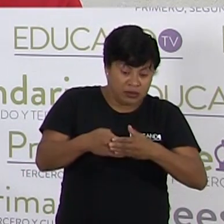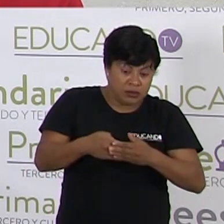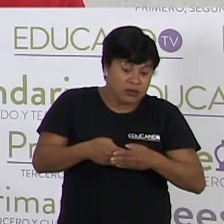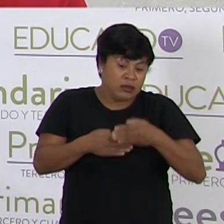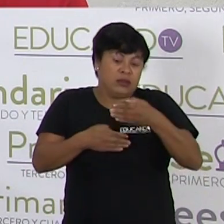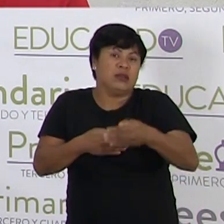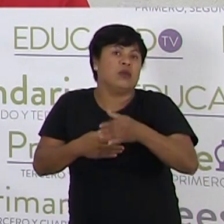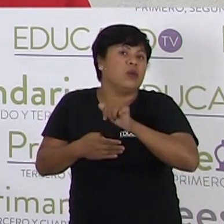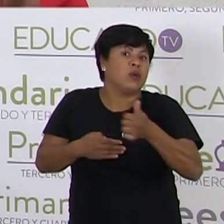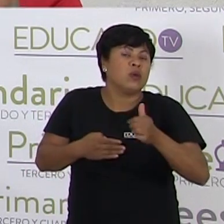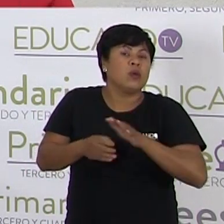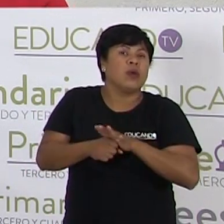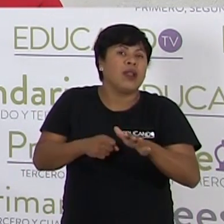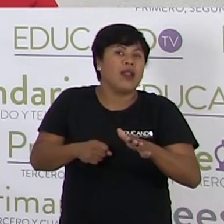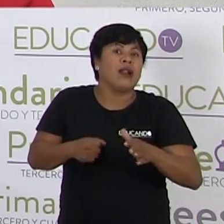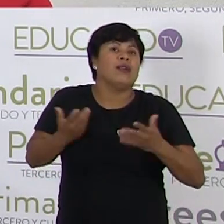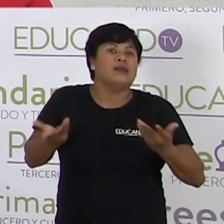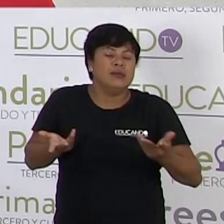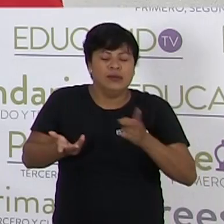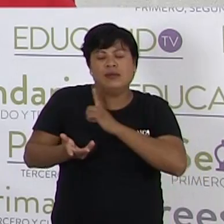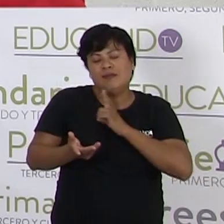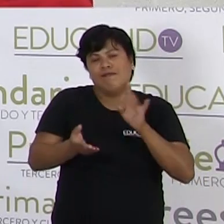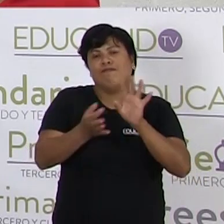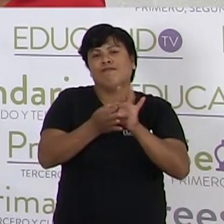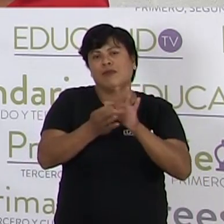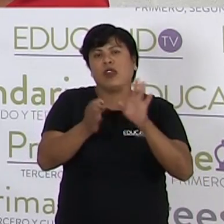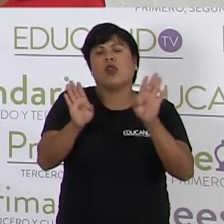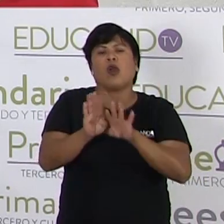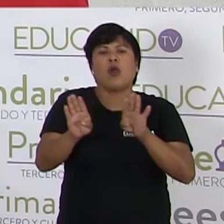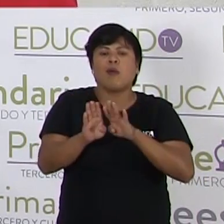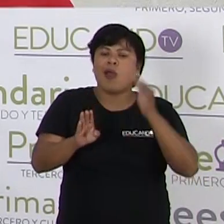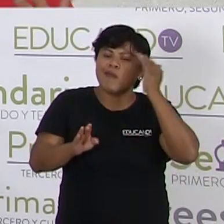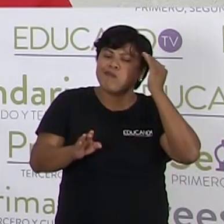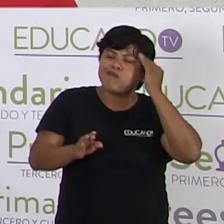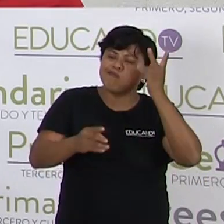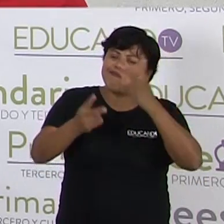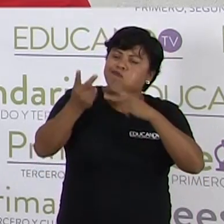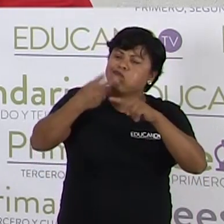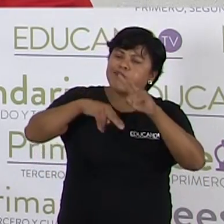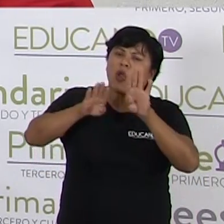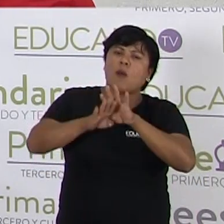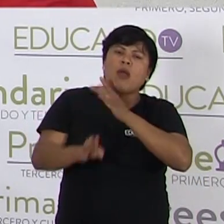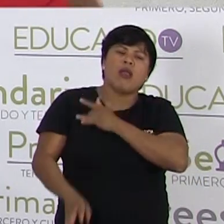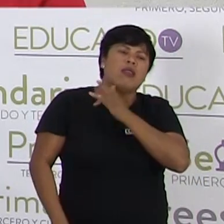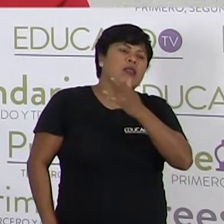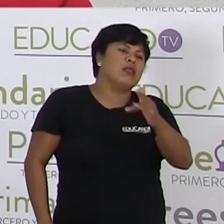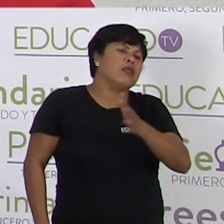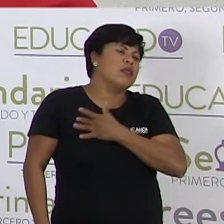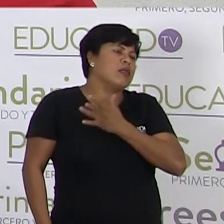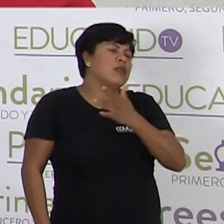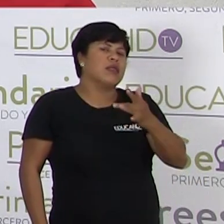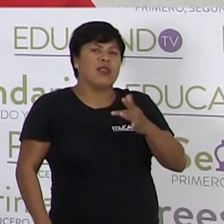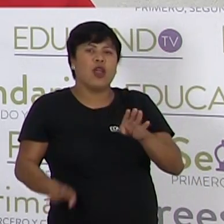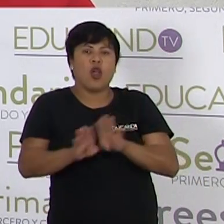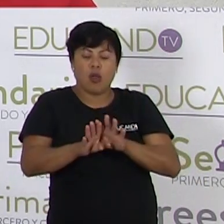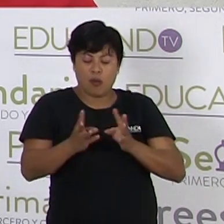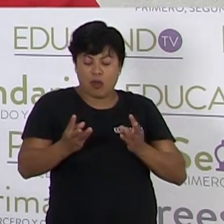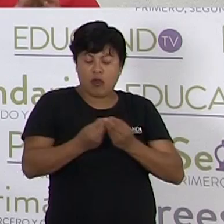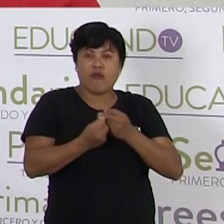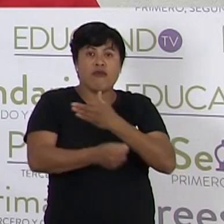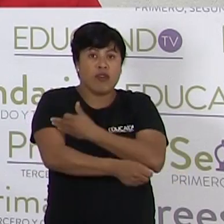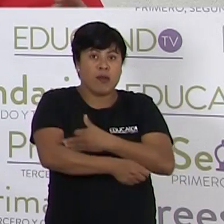sigue? Contar cómo se conocieron o cómo se enamoraron, cómo formaron una